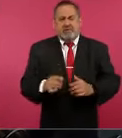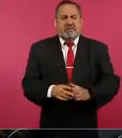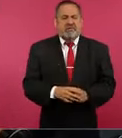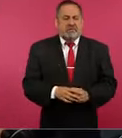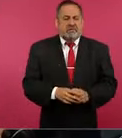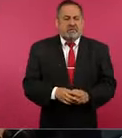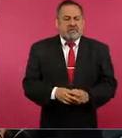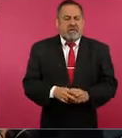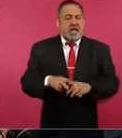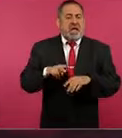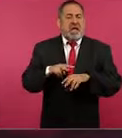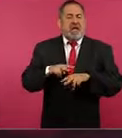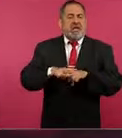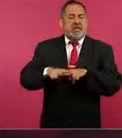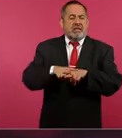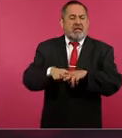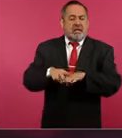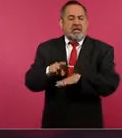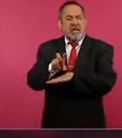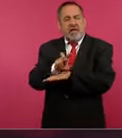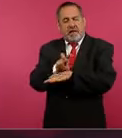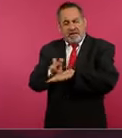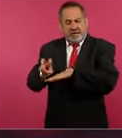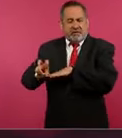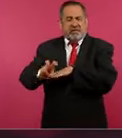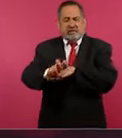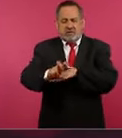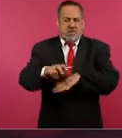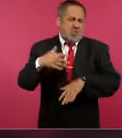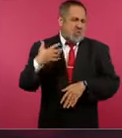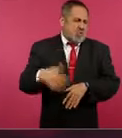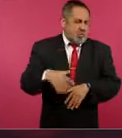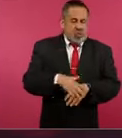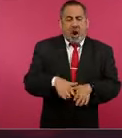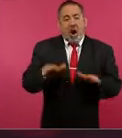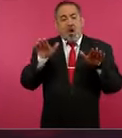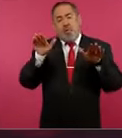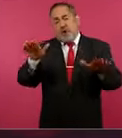el tren Maya, los aeropuertos.